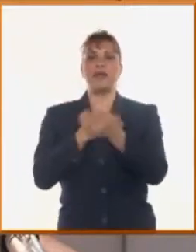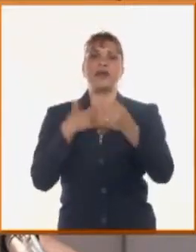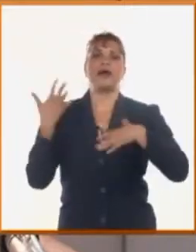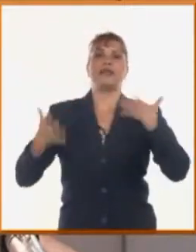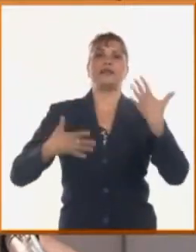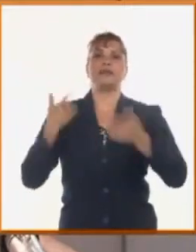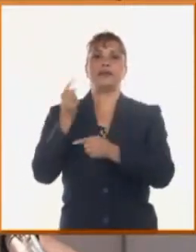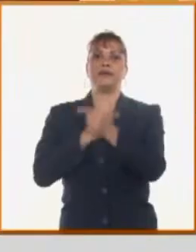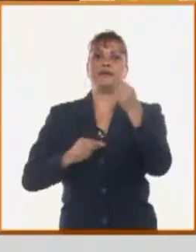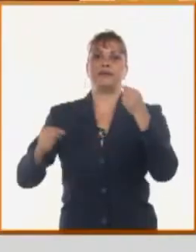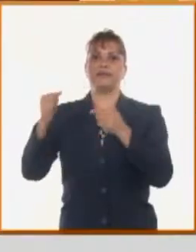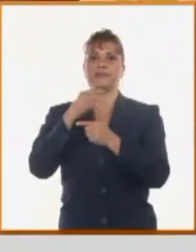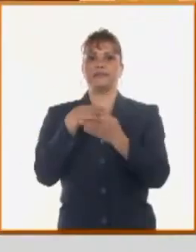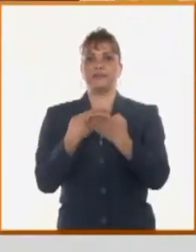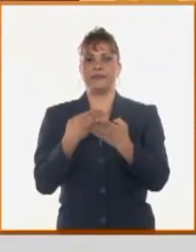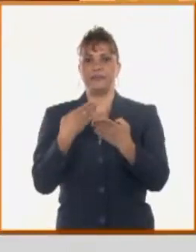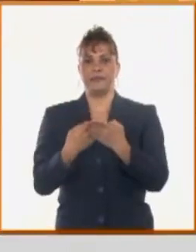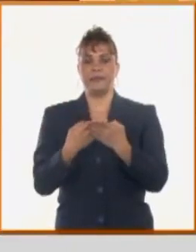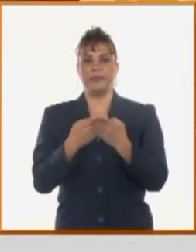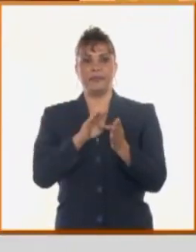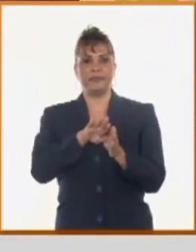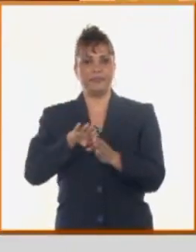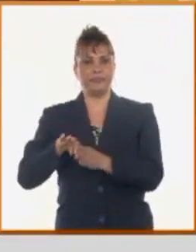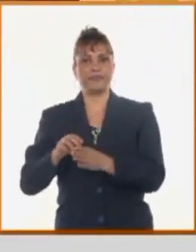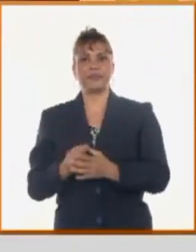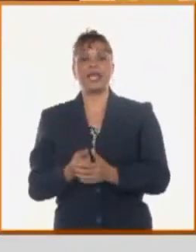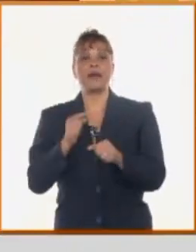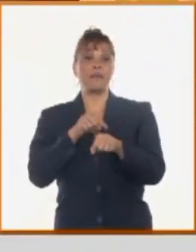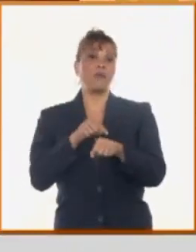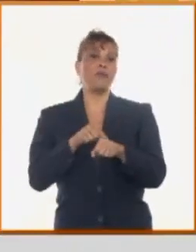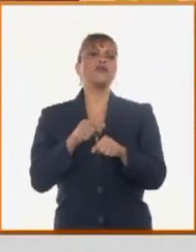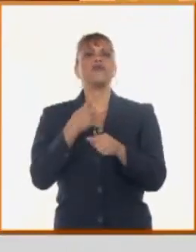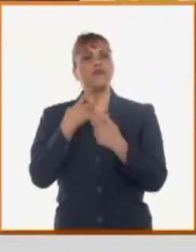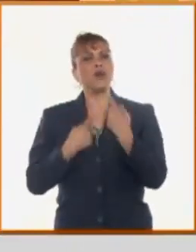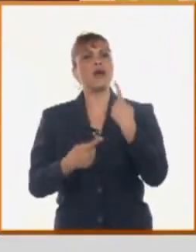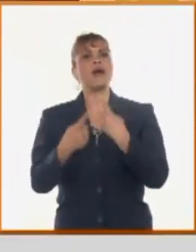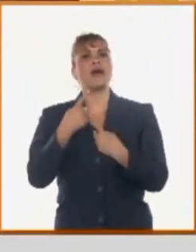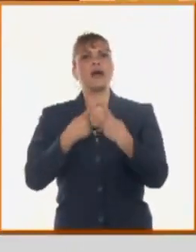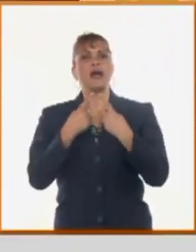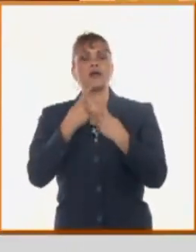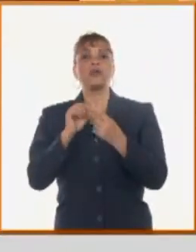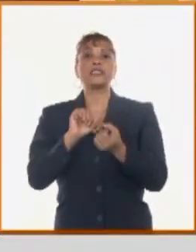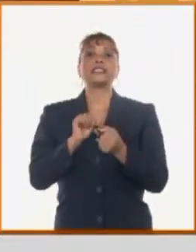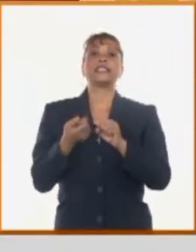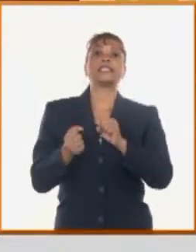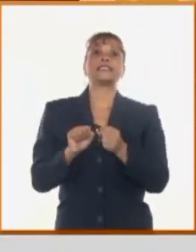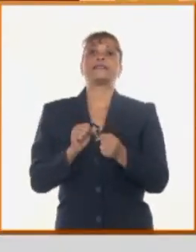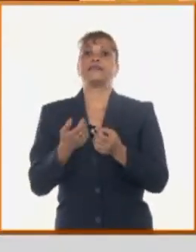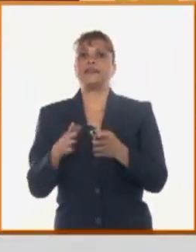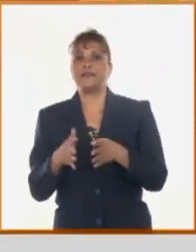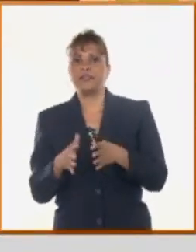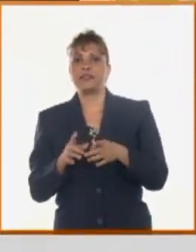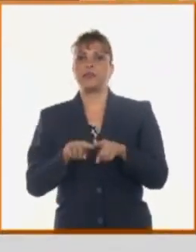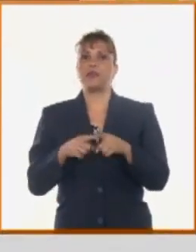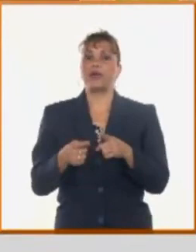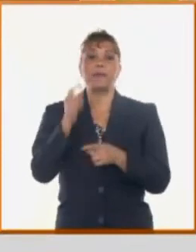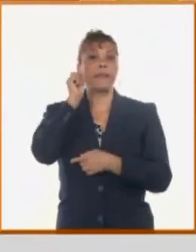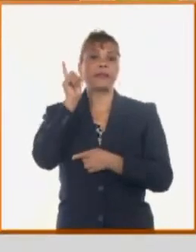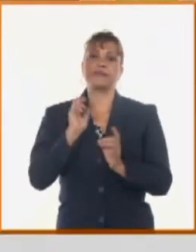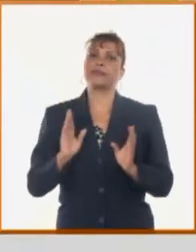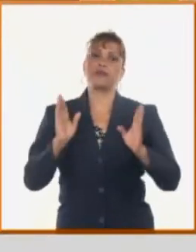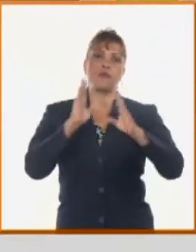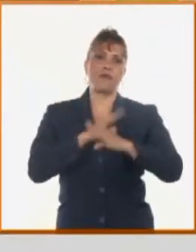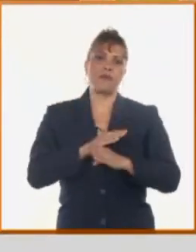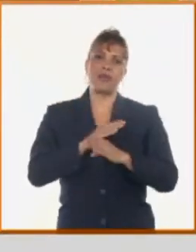empresa. Creo que ese momento fue muy tenso a partir de la poca experiencia que había y